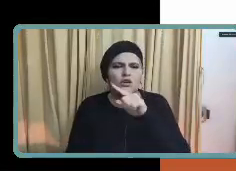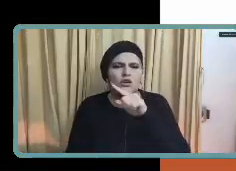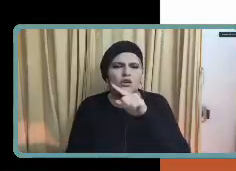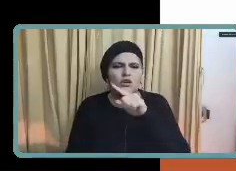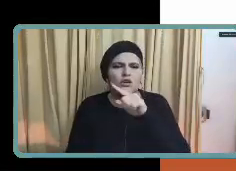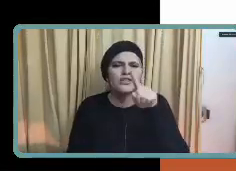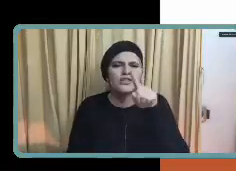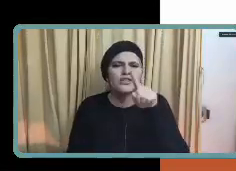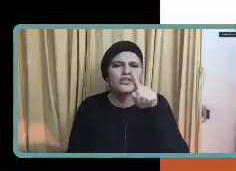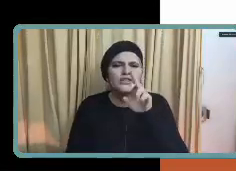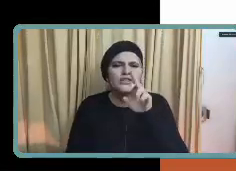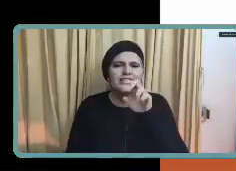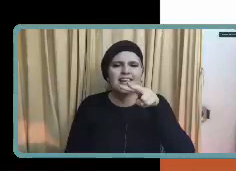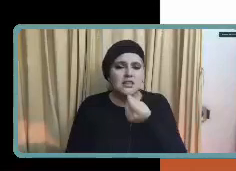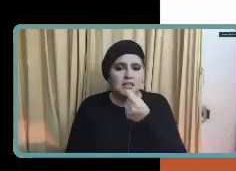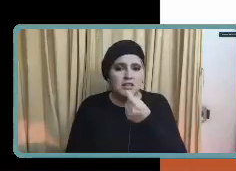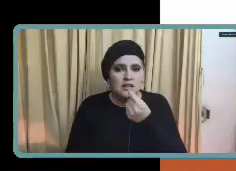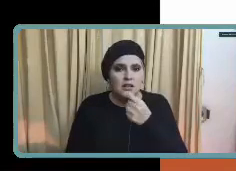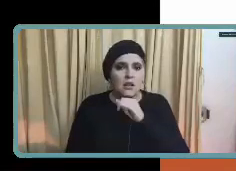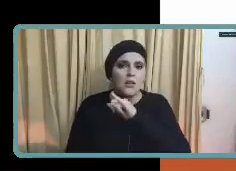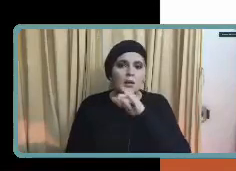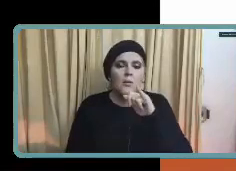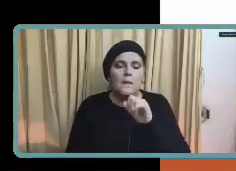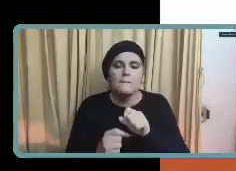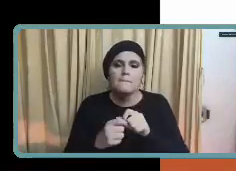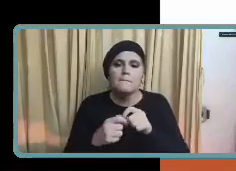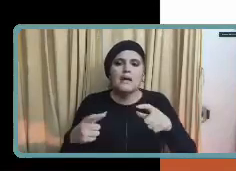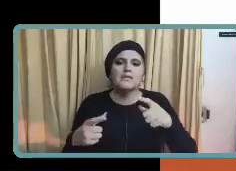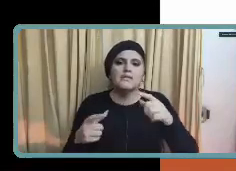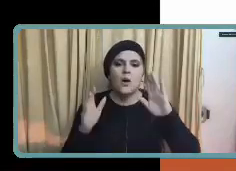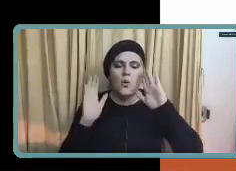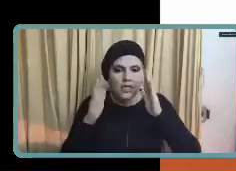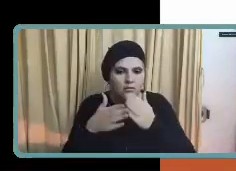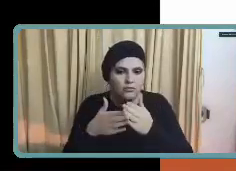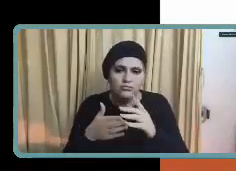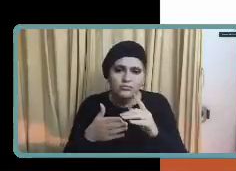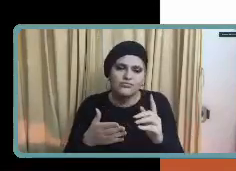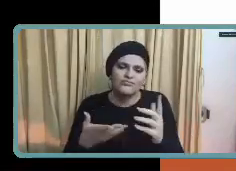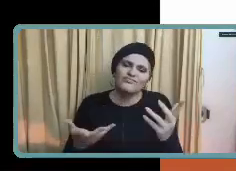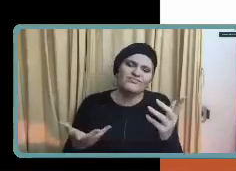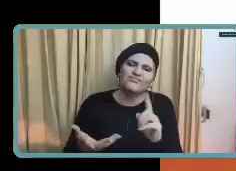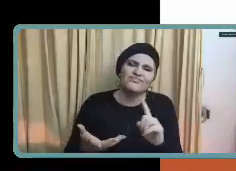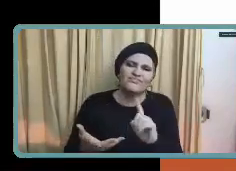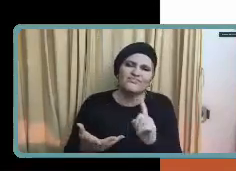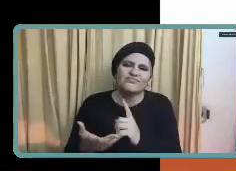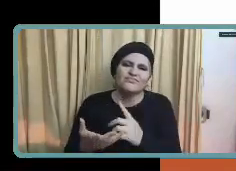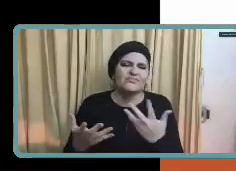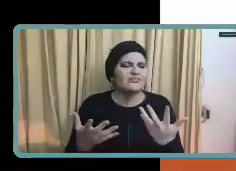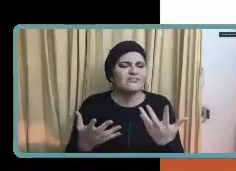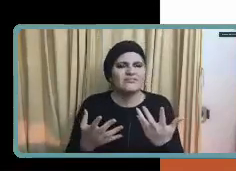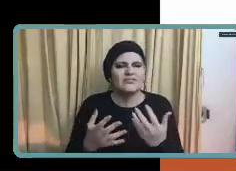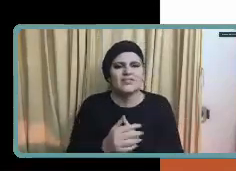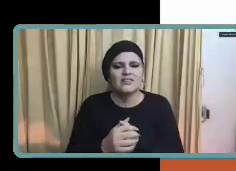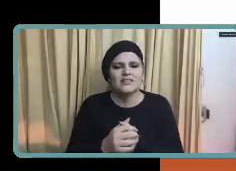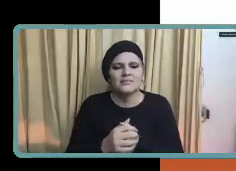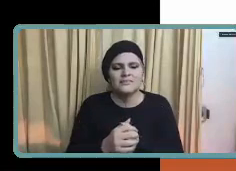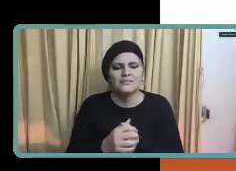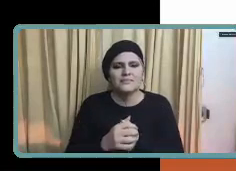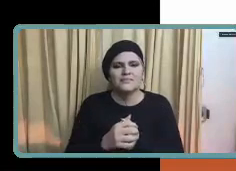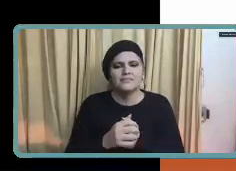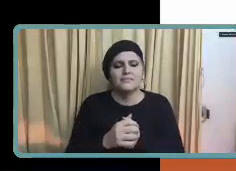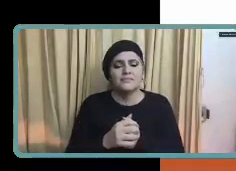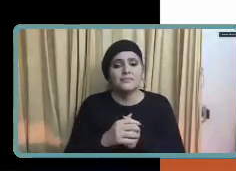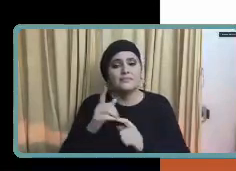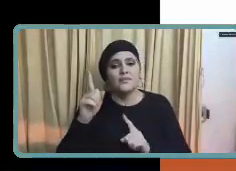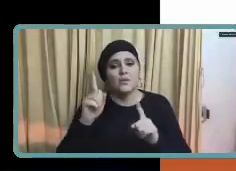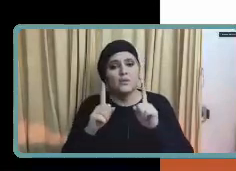autismo, pero no, las cosas que están ahora del punto de vista epidemiológico definidas tiene que